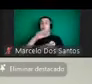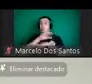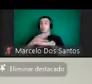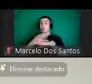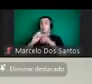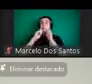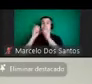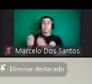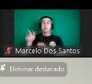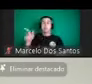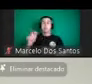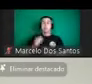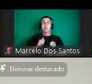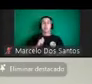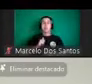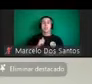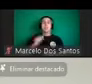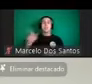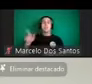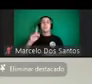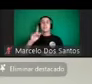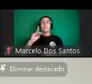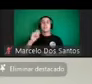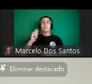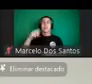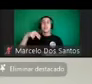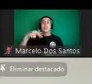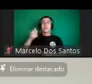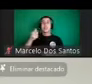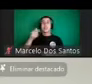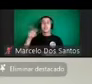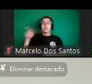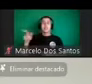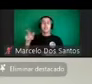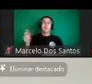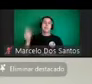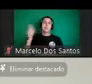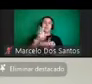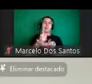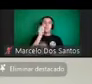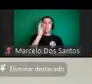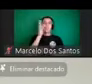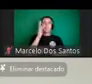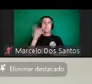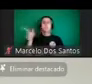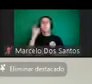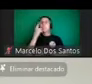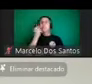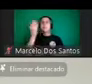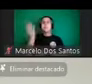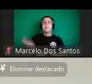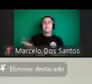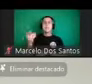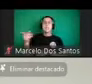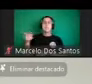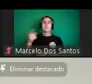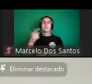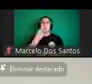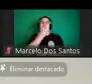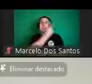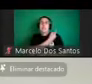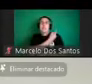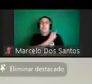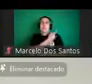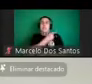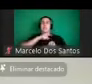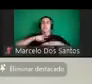Damos la palabra a la señora Viana Eliseche. Ella es gerente de inclusión efectiva de la